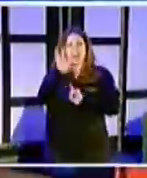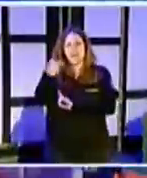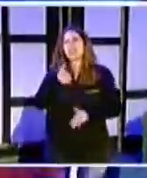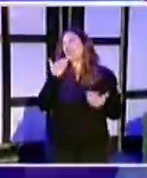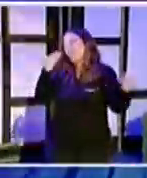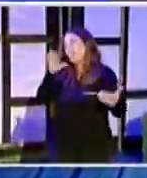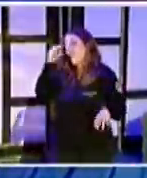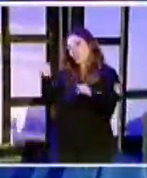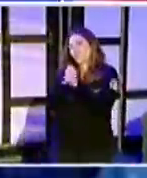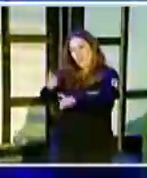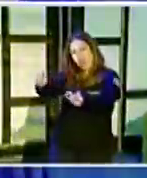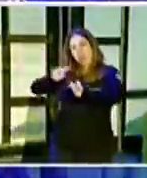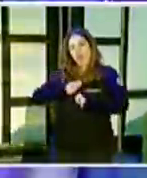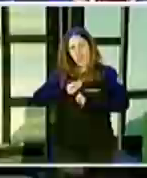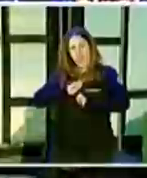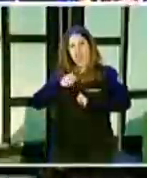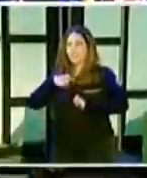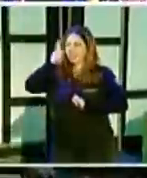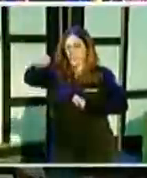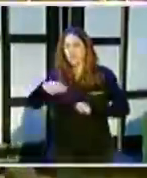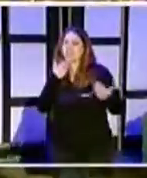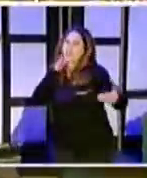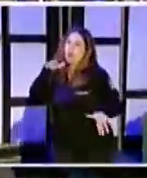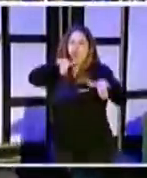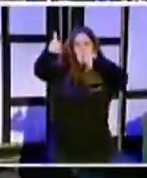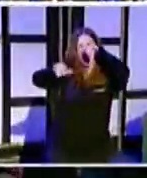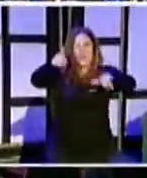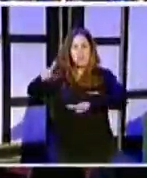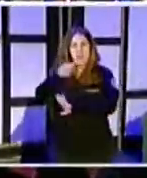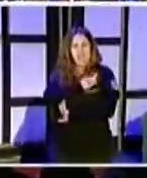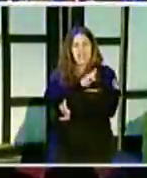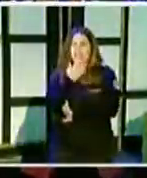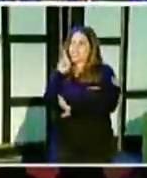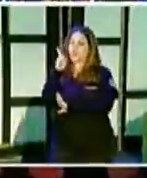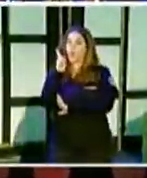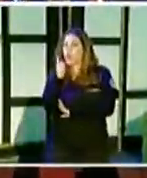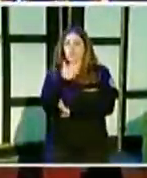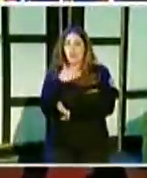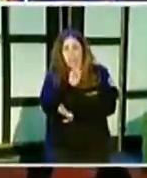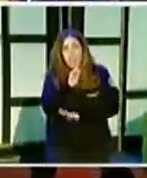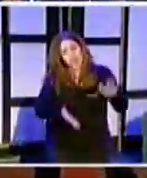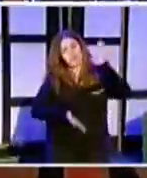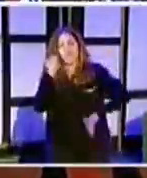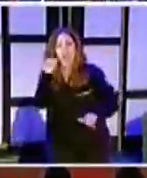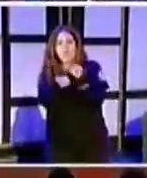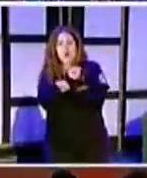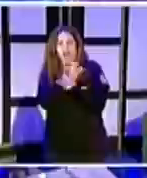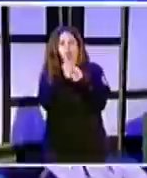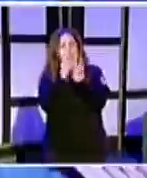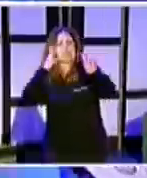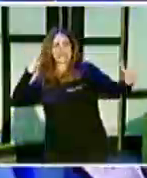dé trabajo y que te maneje. Si no estás conforme puedes ir al paro, en la cola tengo